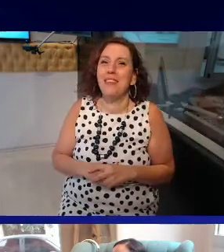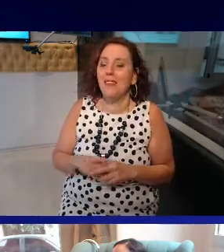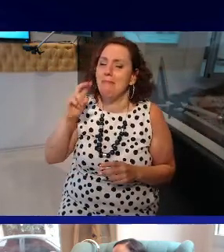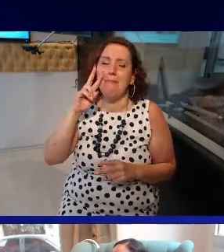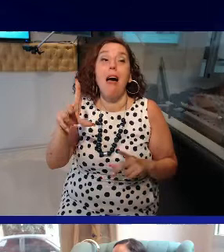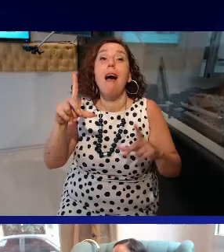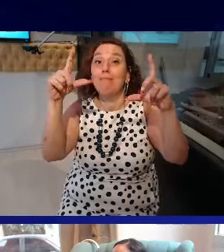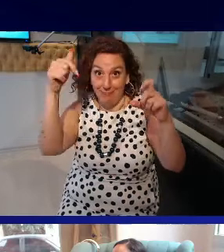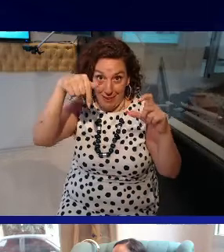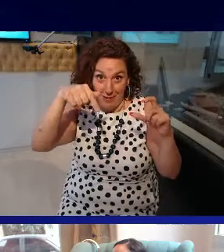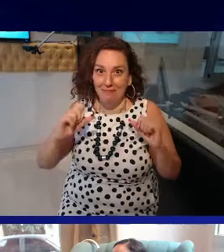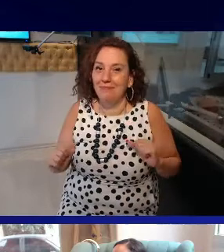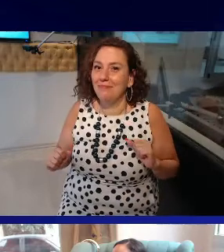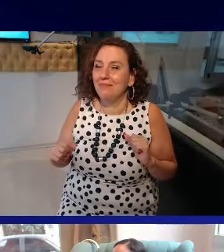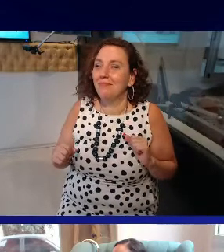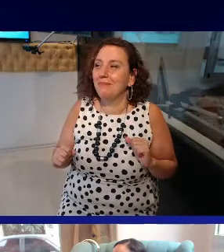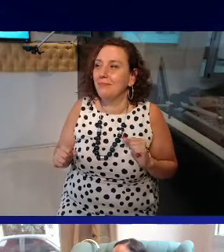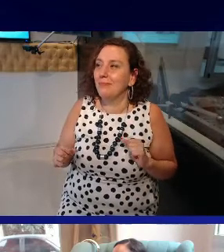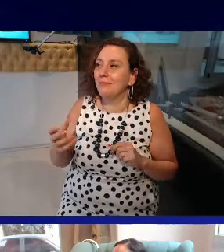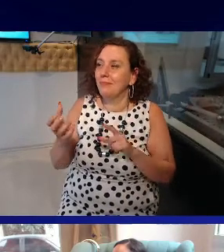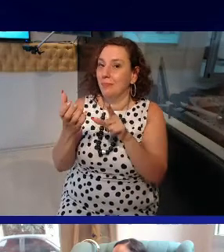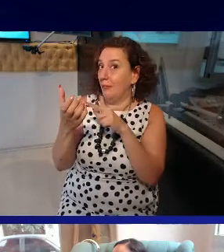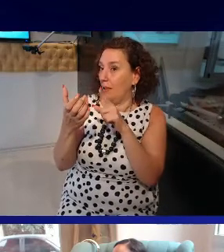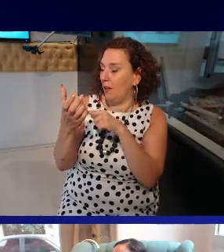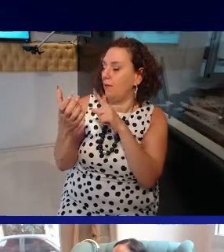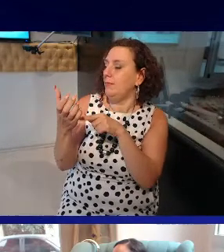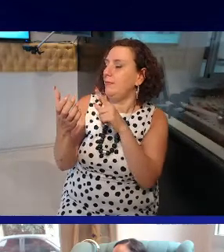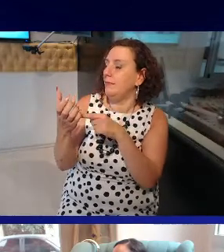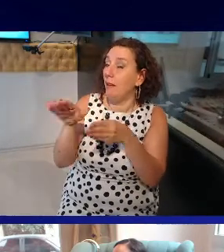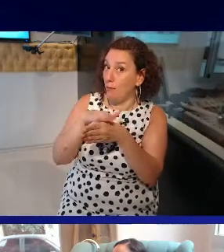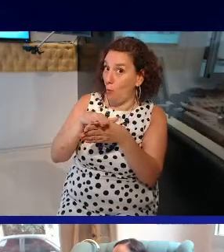subimos. Estás muy con el celu, ¿no? ¿El nuevo el celu?